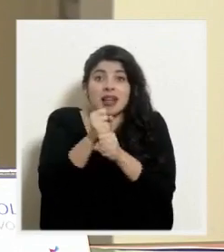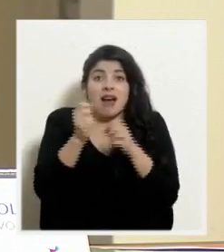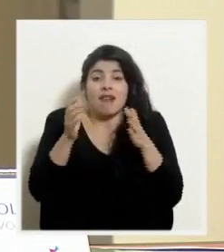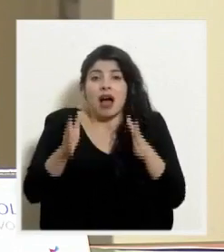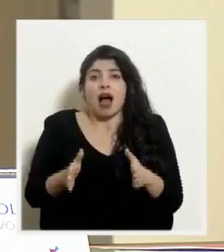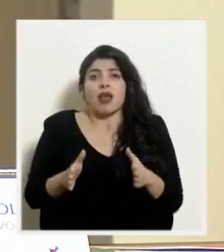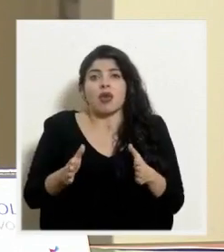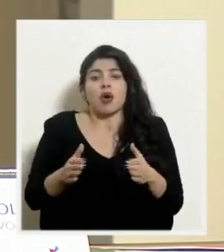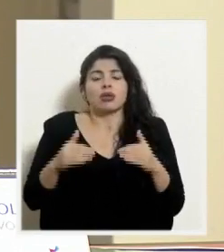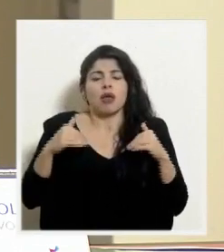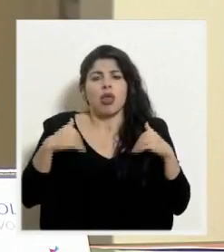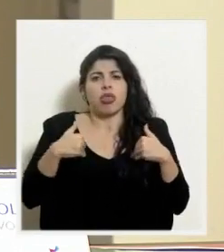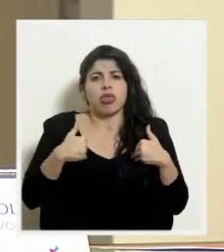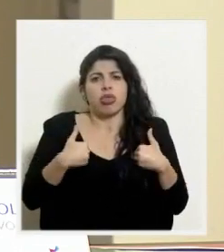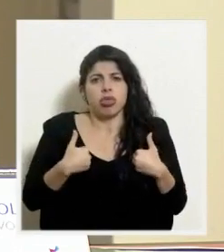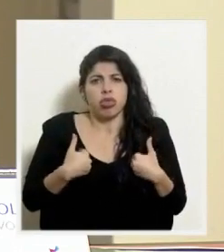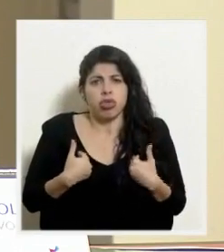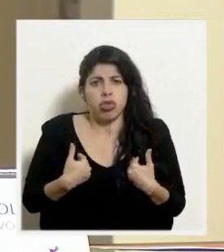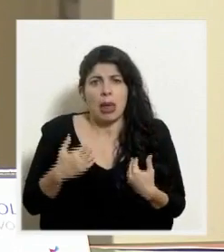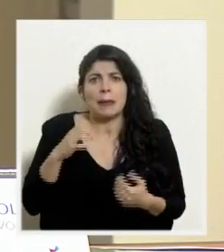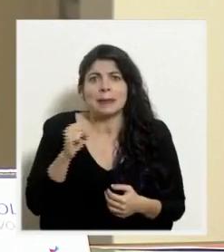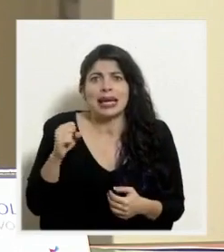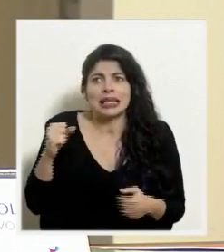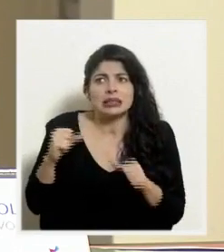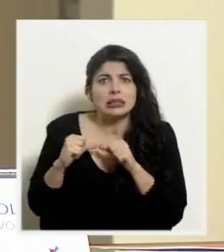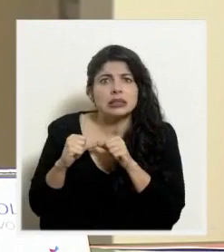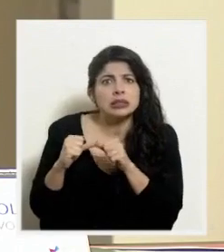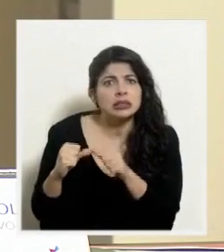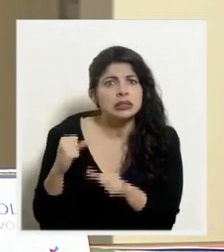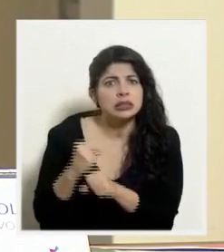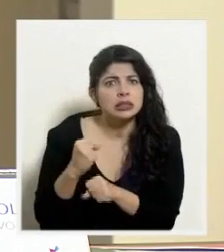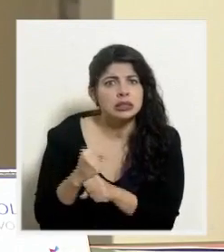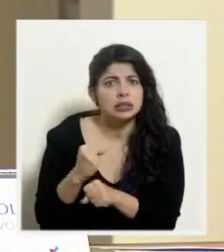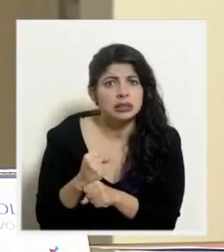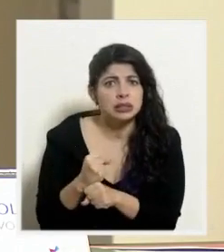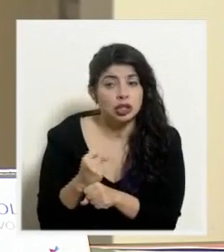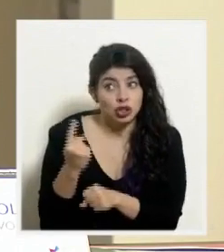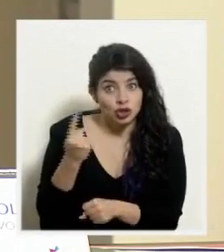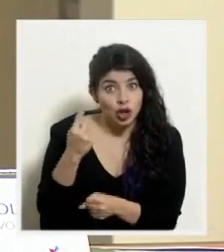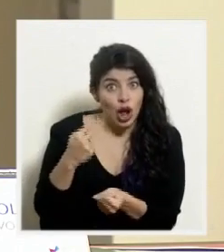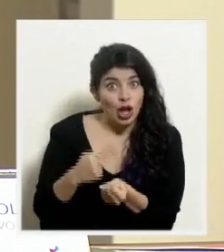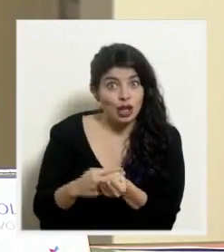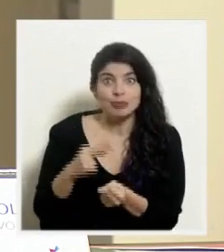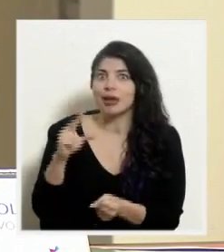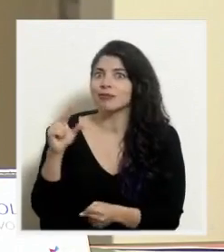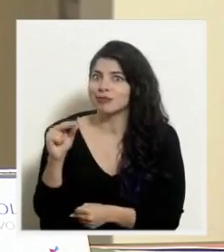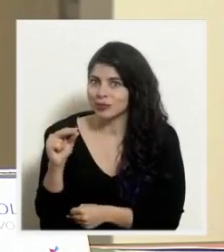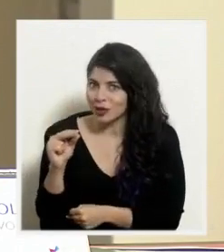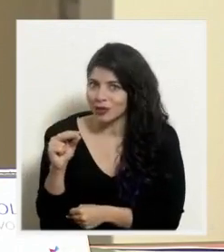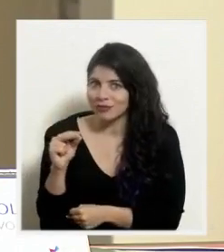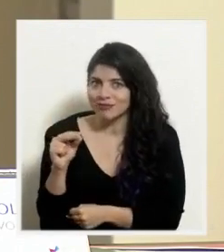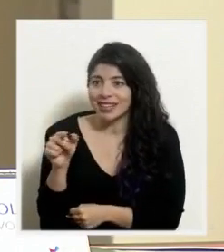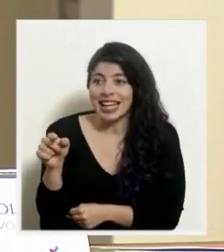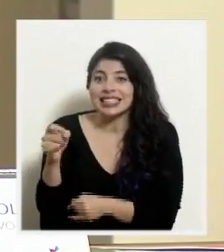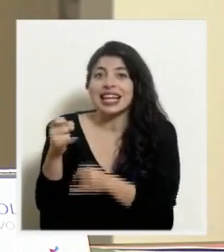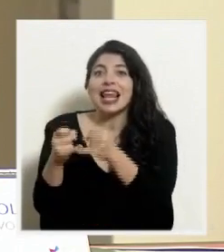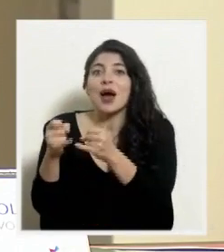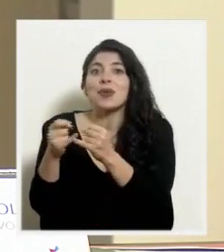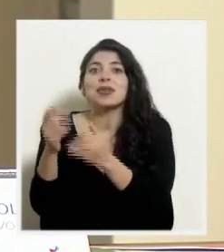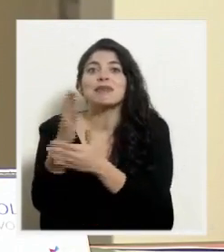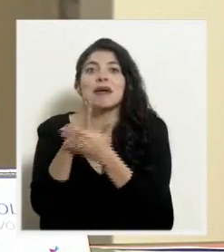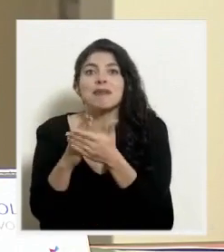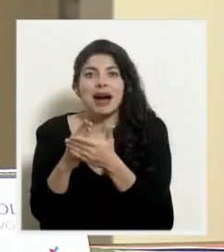varios meses de los equipos de respuesta, que no solamente se da en los hospitales, ese es el último eslabón de la